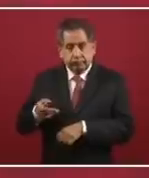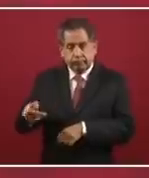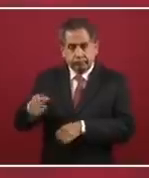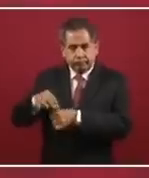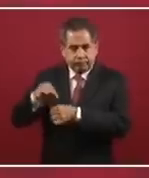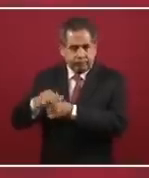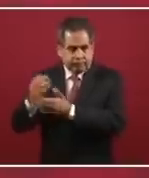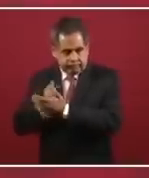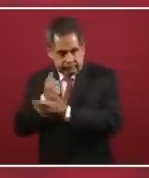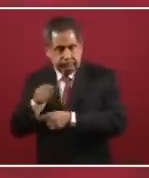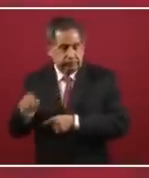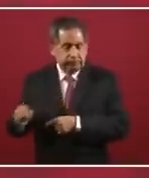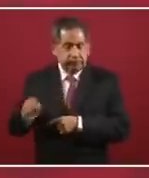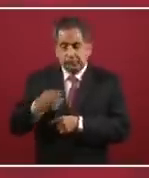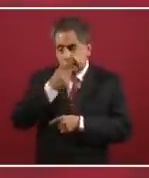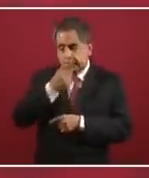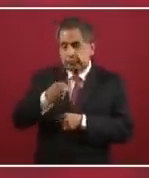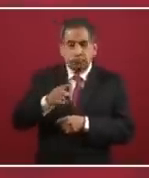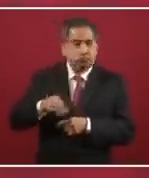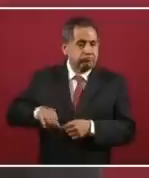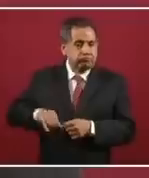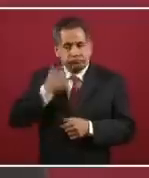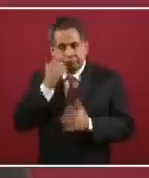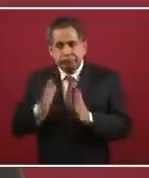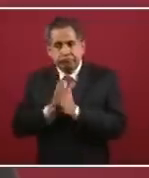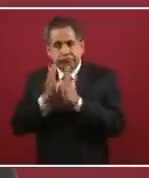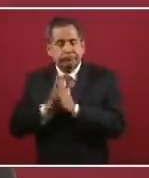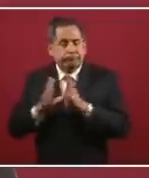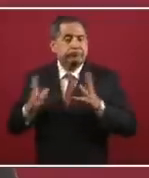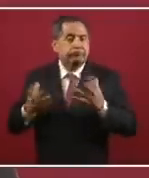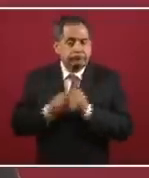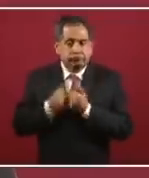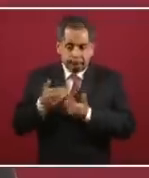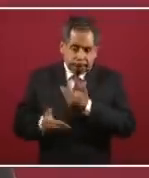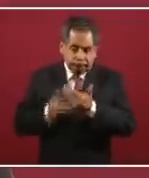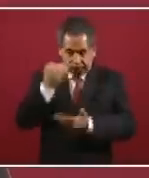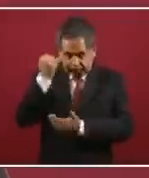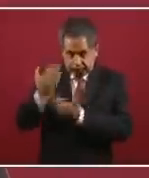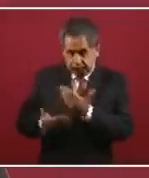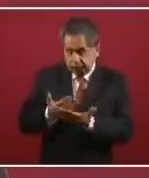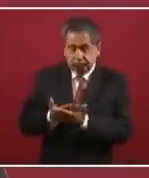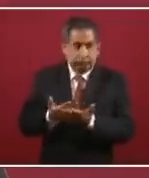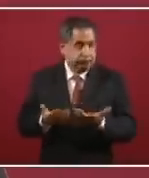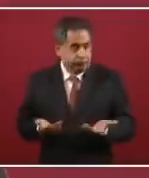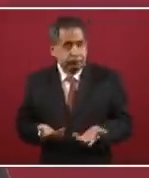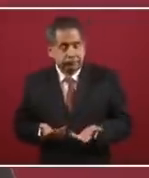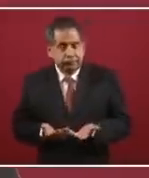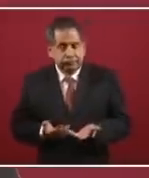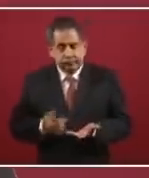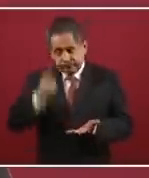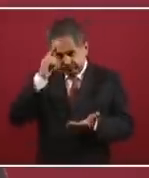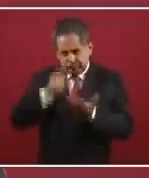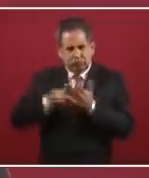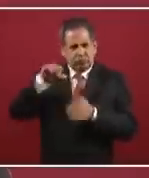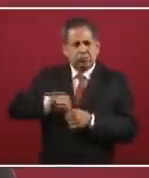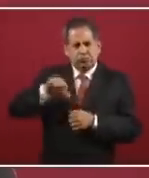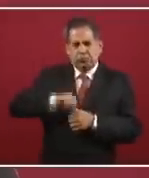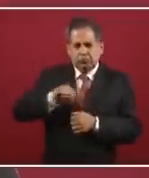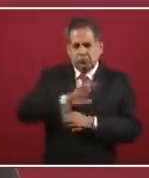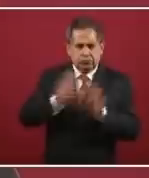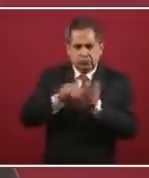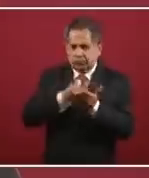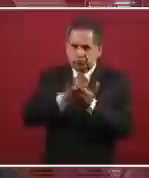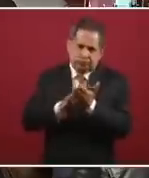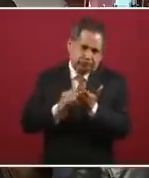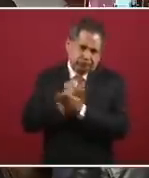electo de Guatemala, que le interesa mucho participar en esos planteamientos. Entonces, yo creo que el día de hoy tendremos ya la